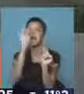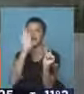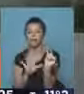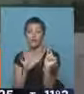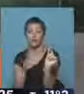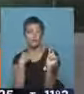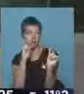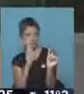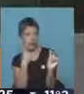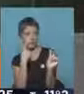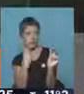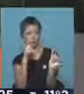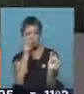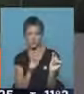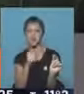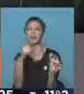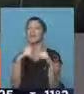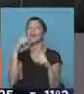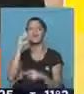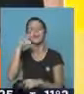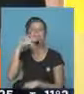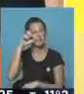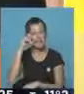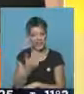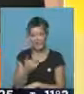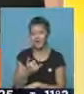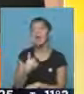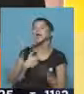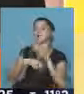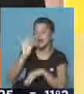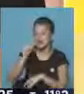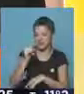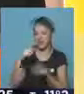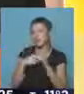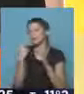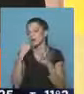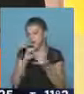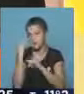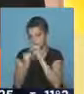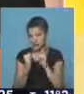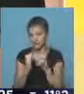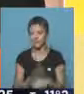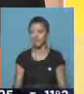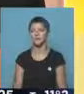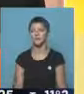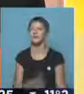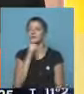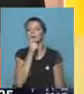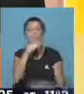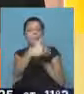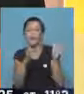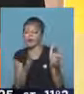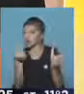desencriptar aquel que tenga la clave. Claro. Es mucho más complicado que esto, pero para decirlo de esta manera, es meterlo dentro de una caja fuerte digital, por así decirlo. Si no tenés la llave, no la